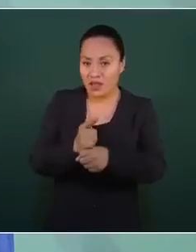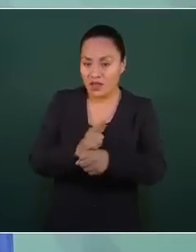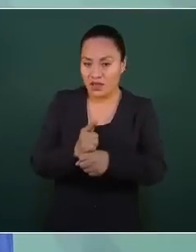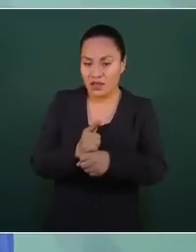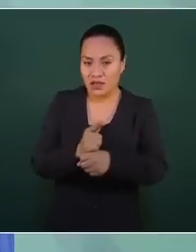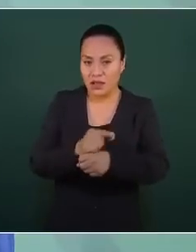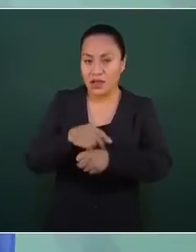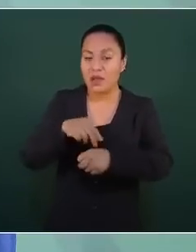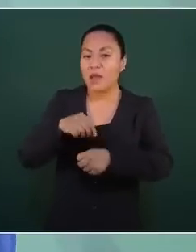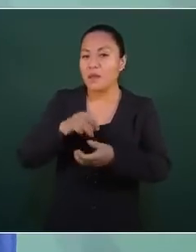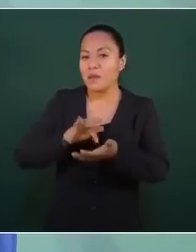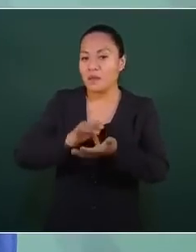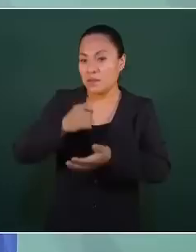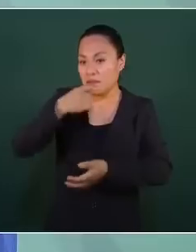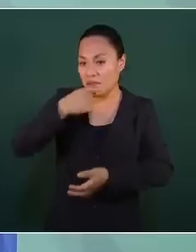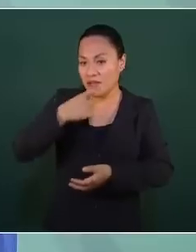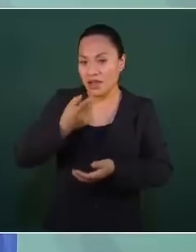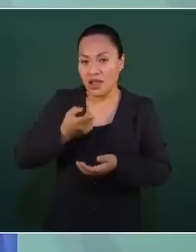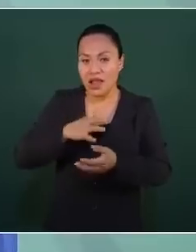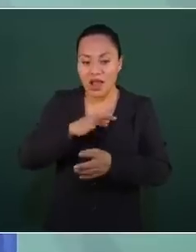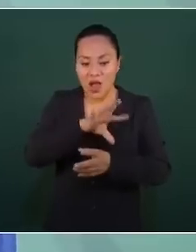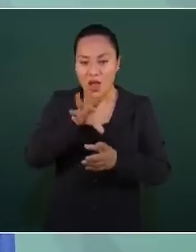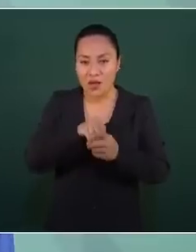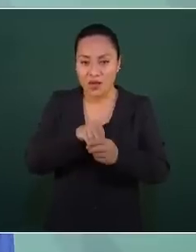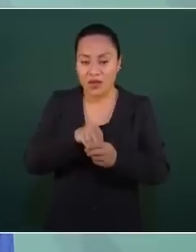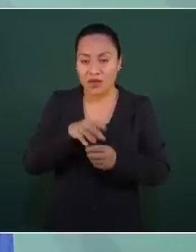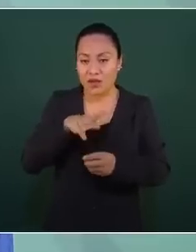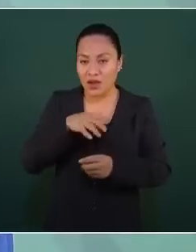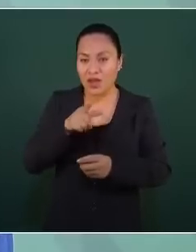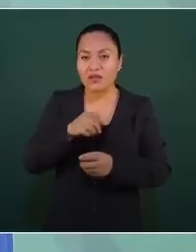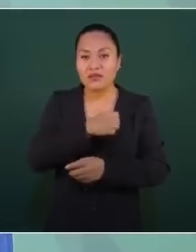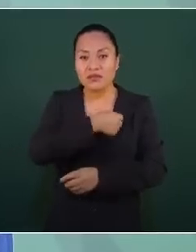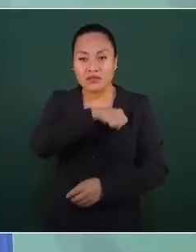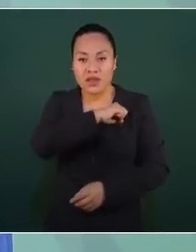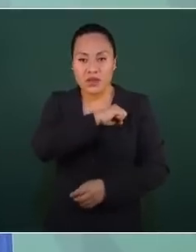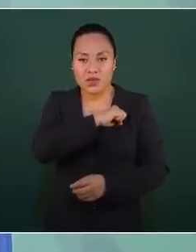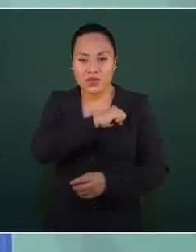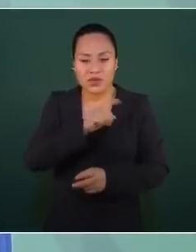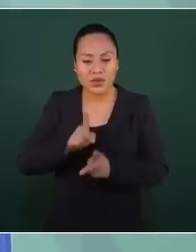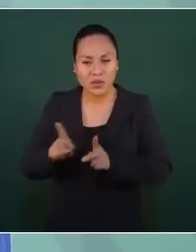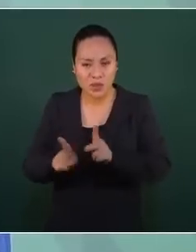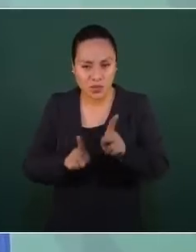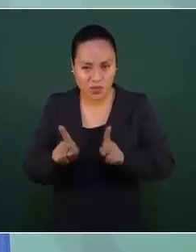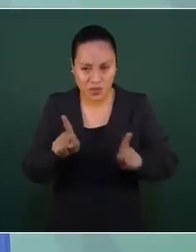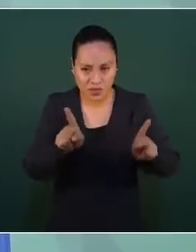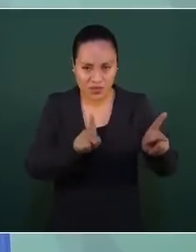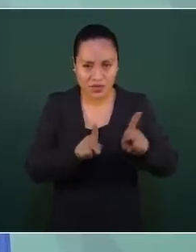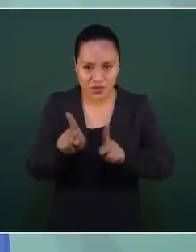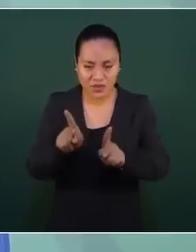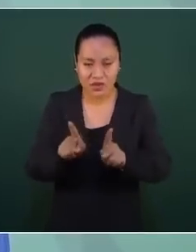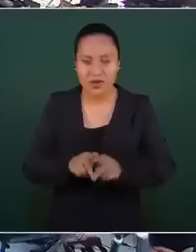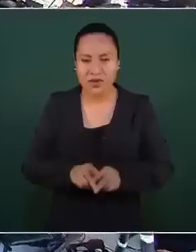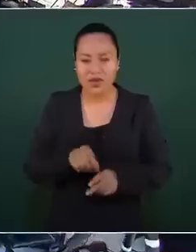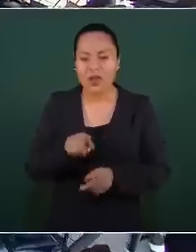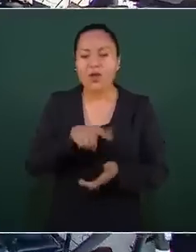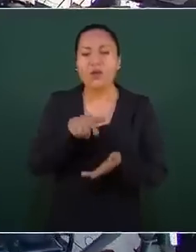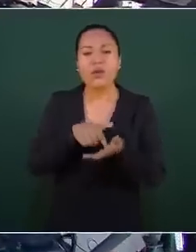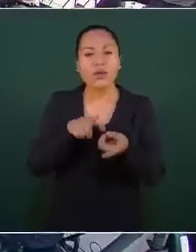medicina integral y salud comunitaria. Ahí va una. Esta está en